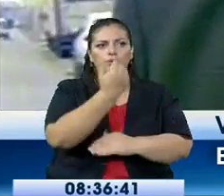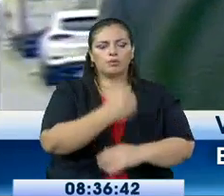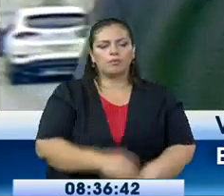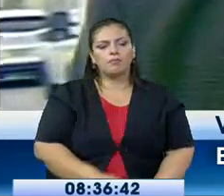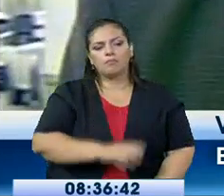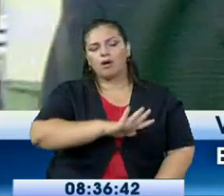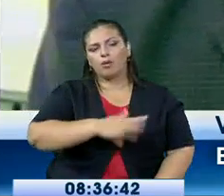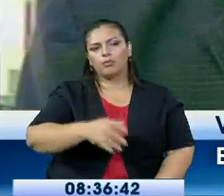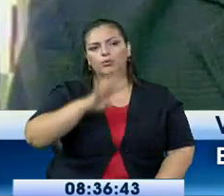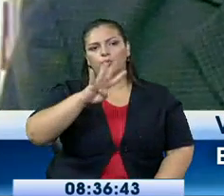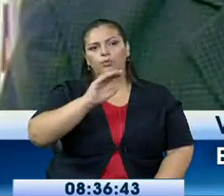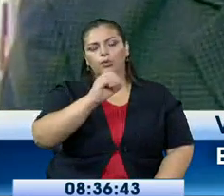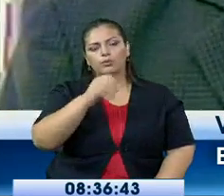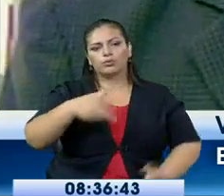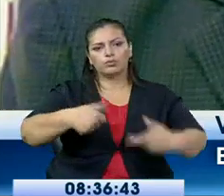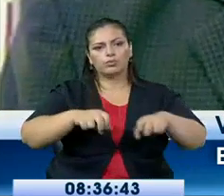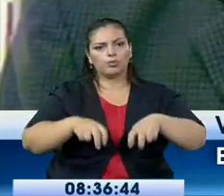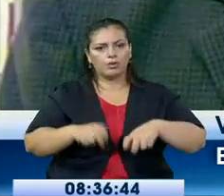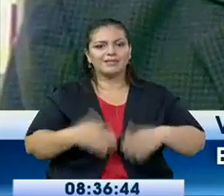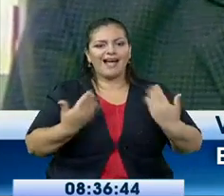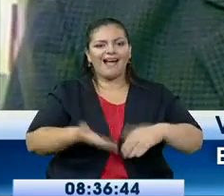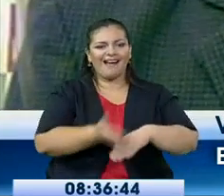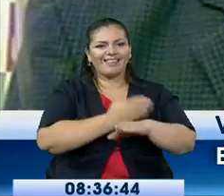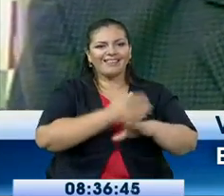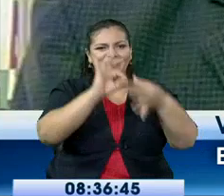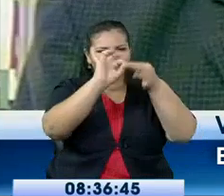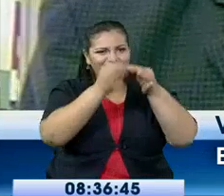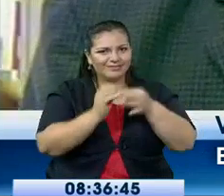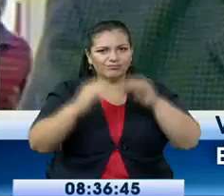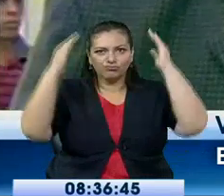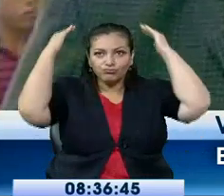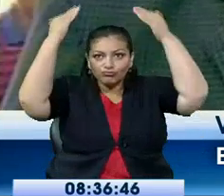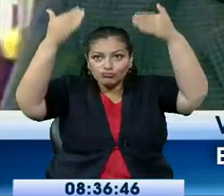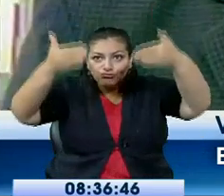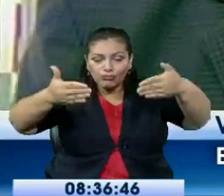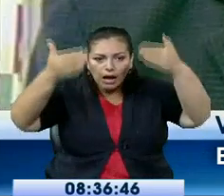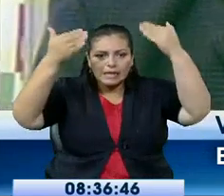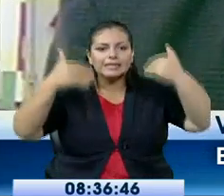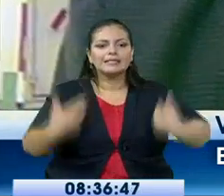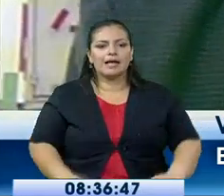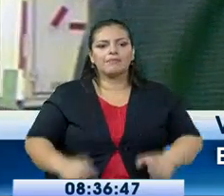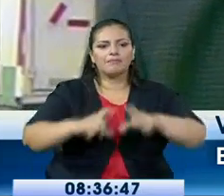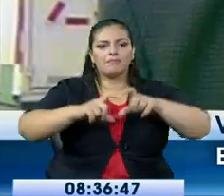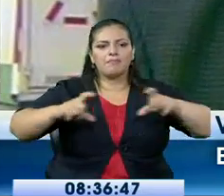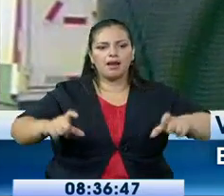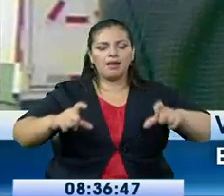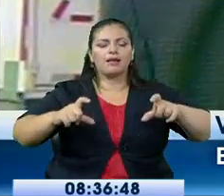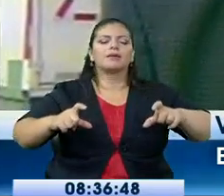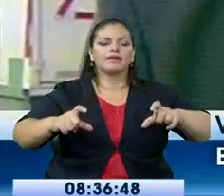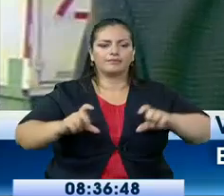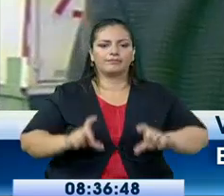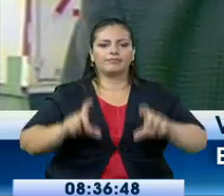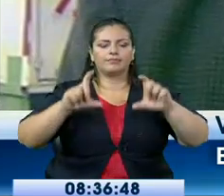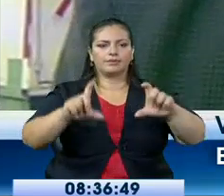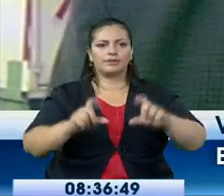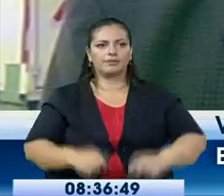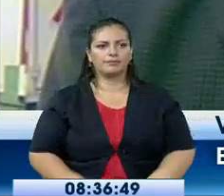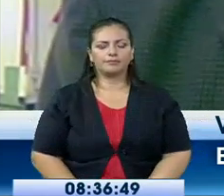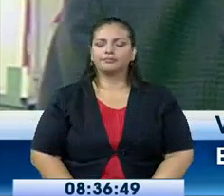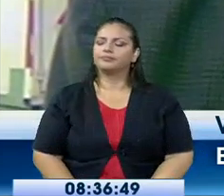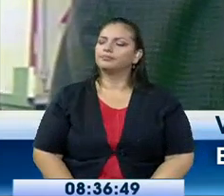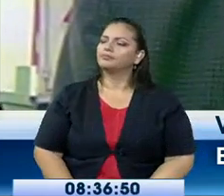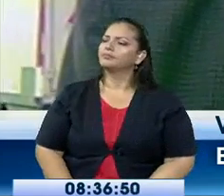400 tricimotos que ya están homologadas y que tienen su placa de alquiler. ¿A partir de cuándo estas ya no podrán continuar? Bueno, se ha